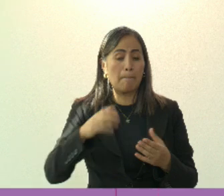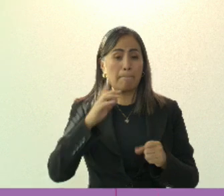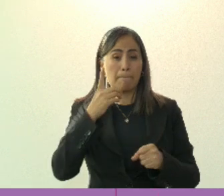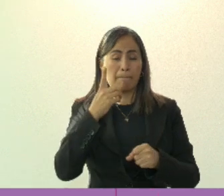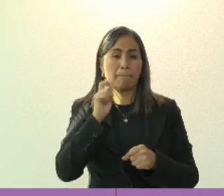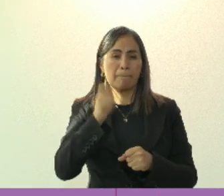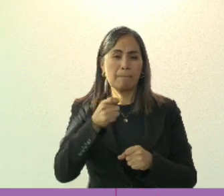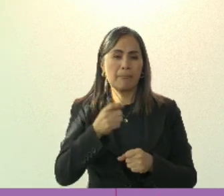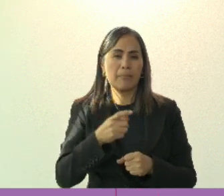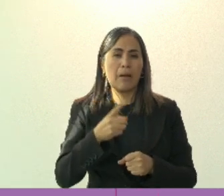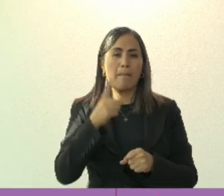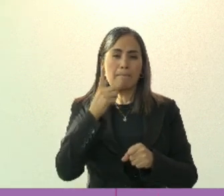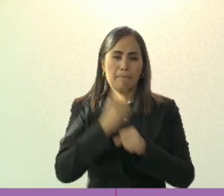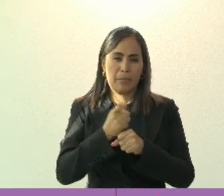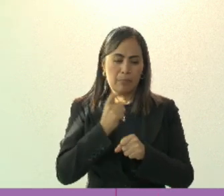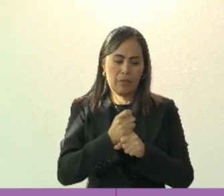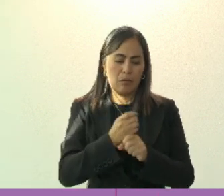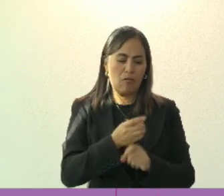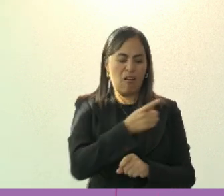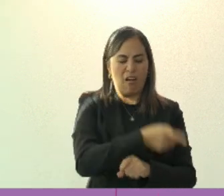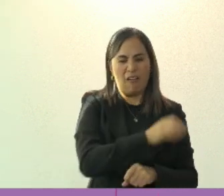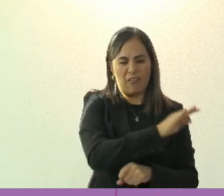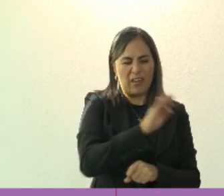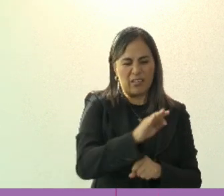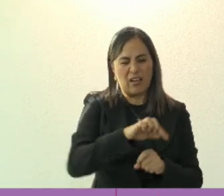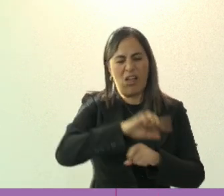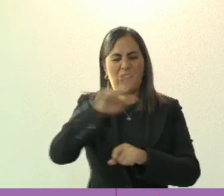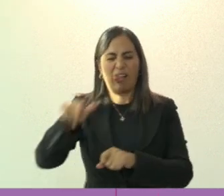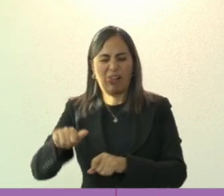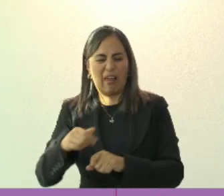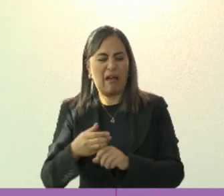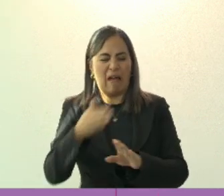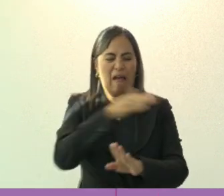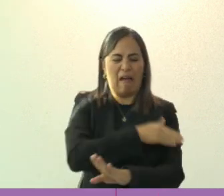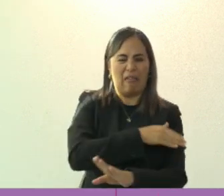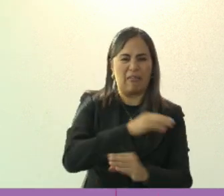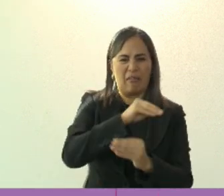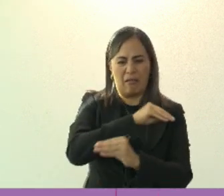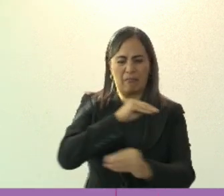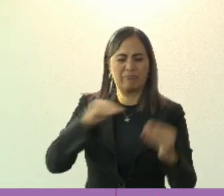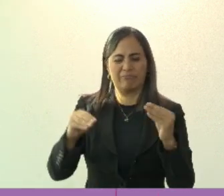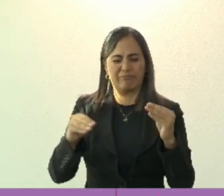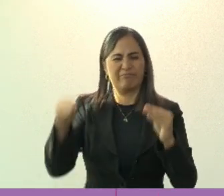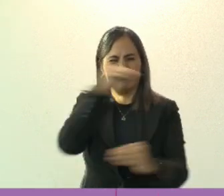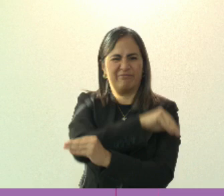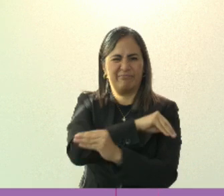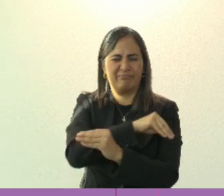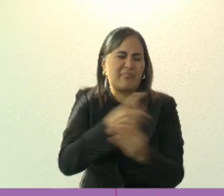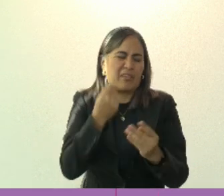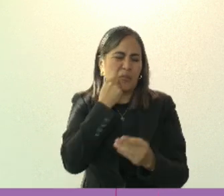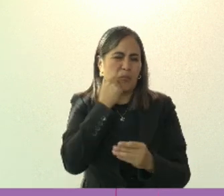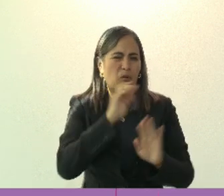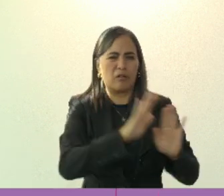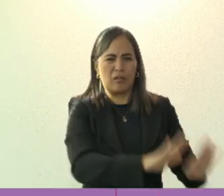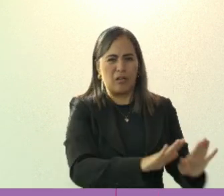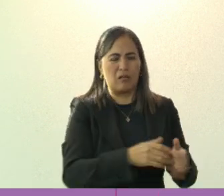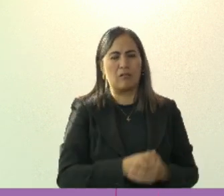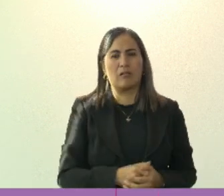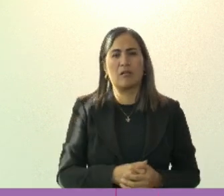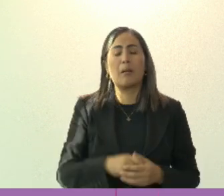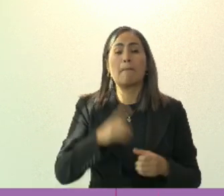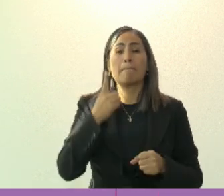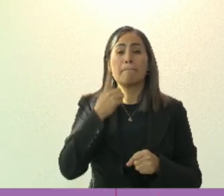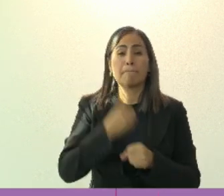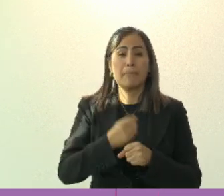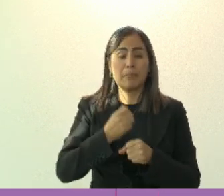documento antes que el otro, ¿sí? Por decirle un ejemplo, no puede estar primero la factura si